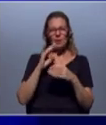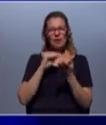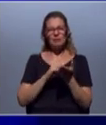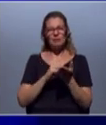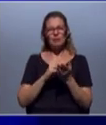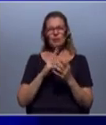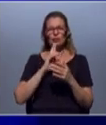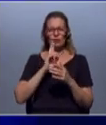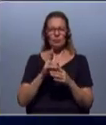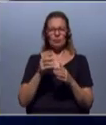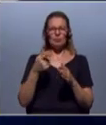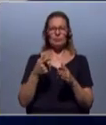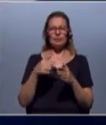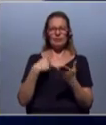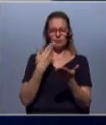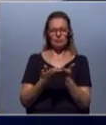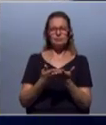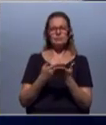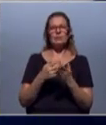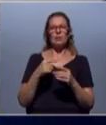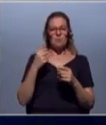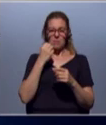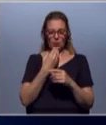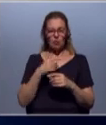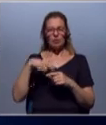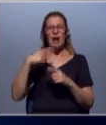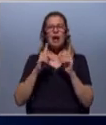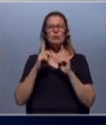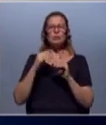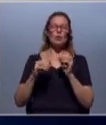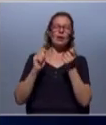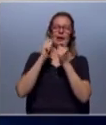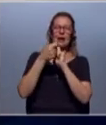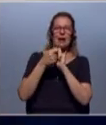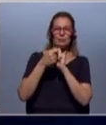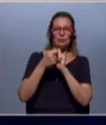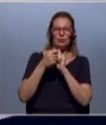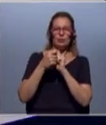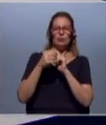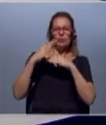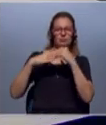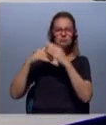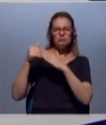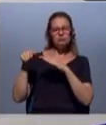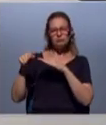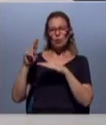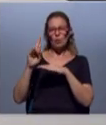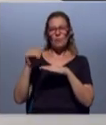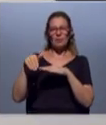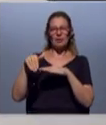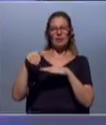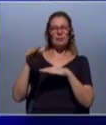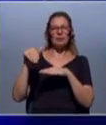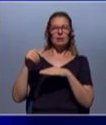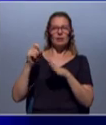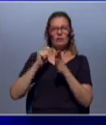supongamos que estos recursos presentados estas iniciativas procedan de algún tipo de alteración en el cronograma de la obra y que me dice no se está